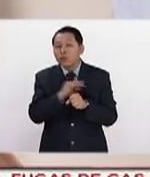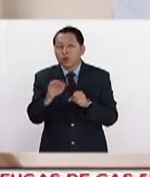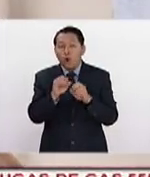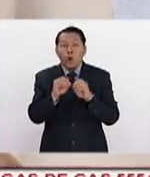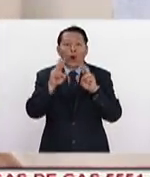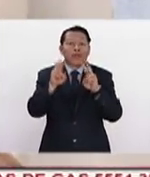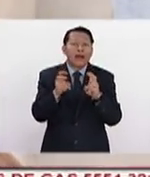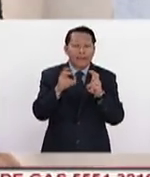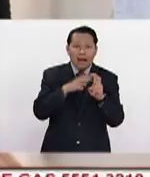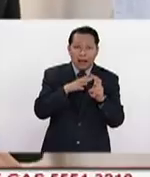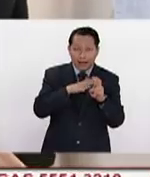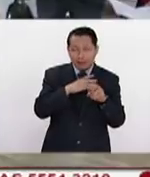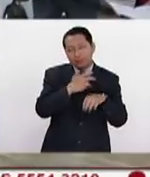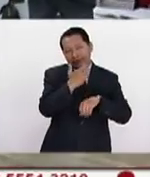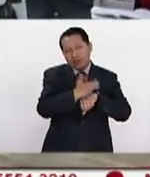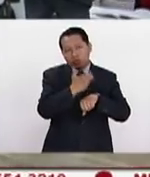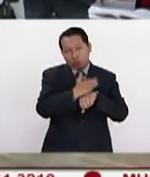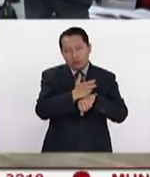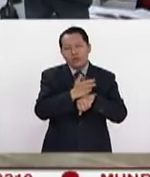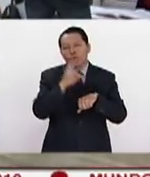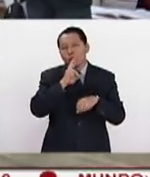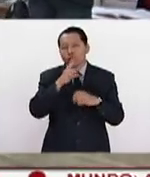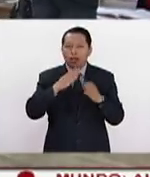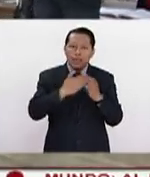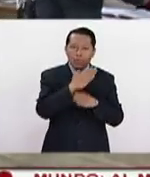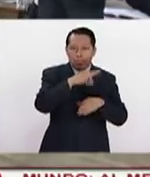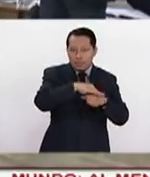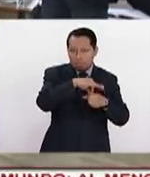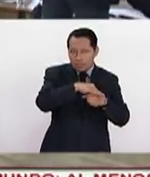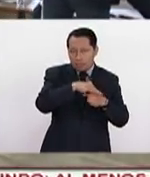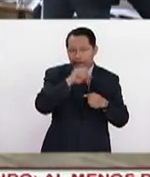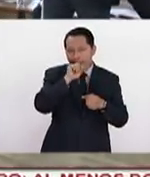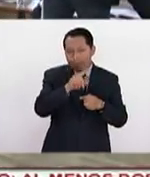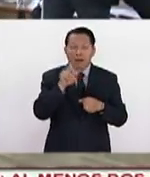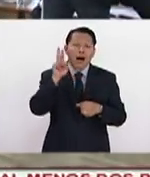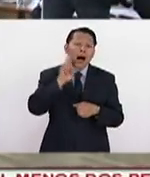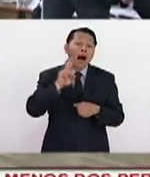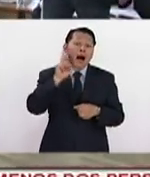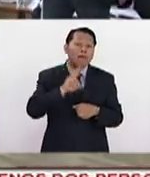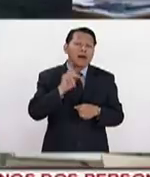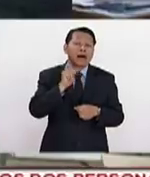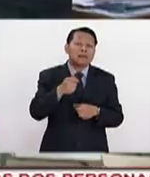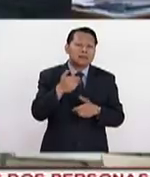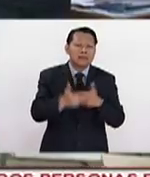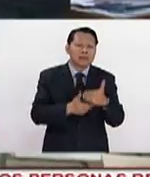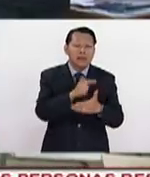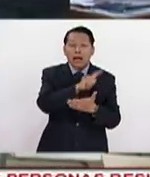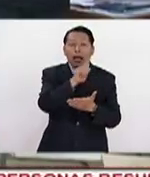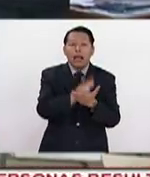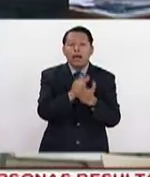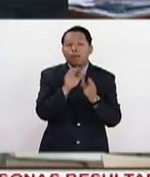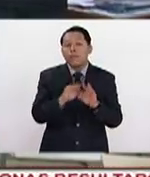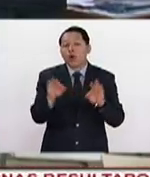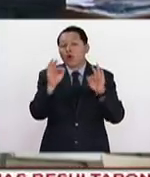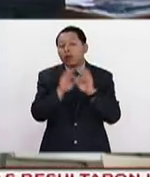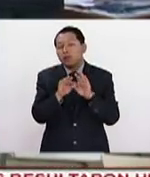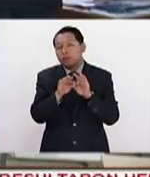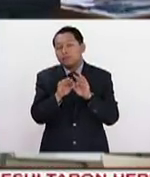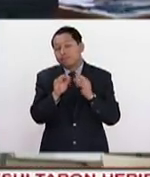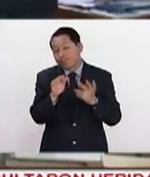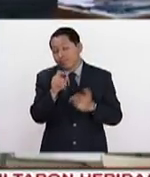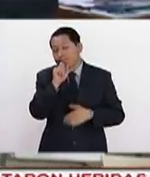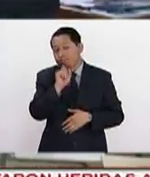tema de la trama rusa en Estados Unidos llega a una conclusión legal importante,